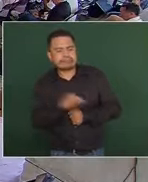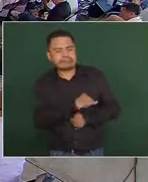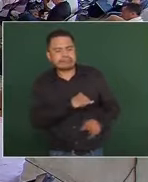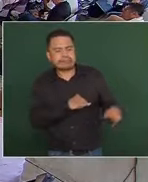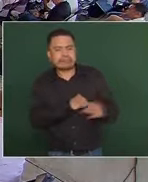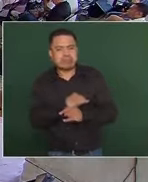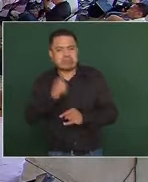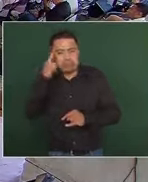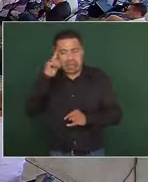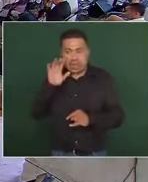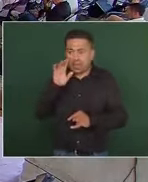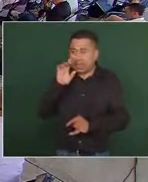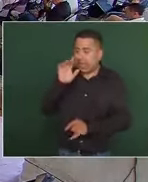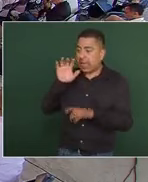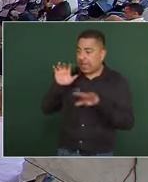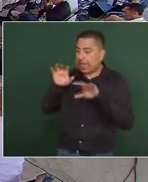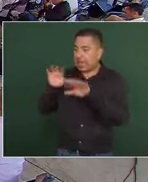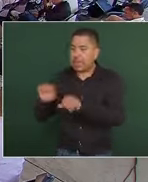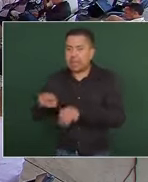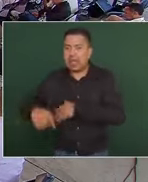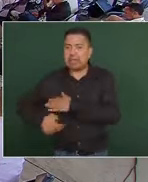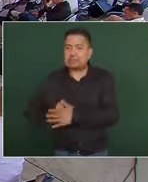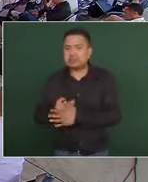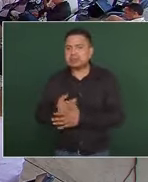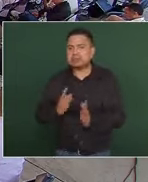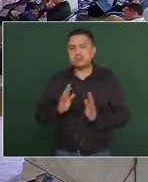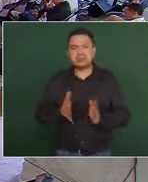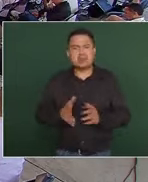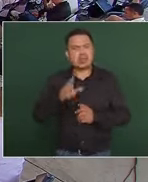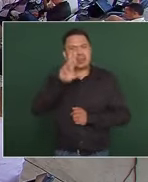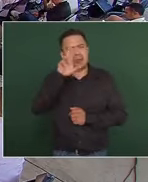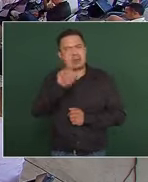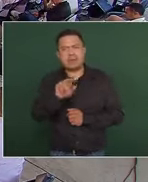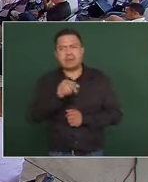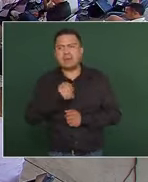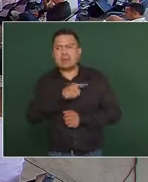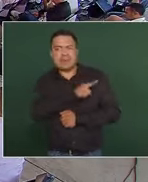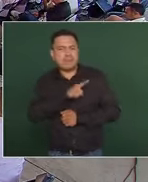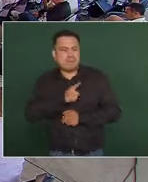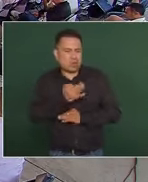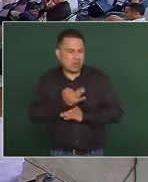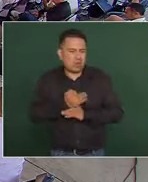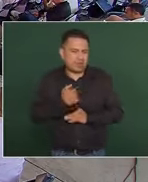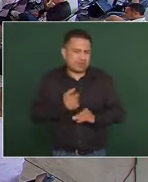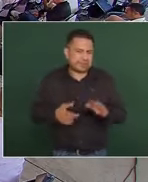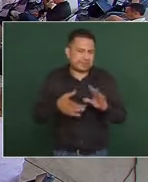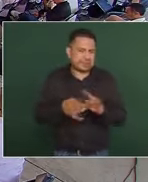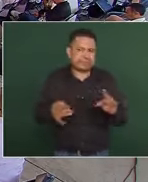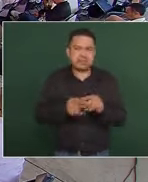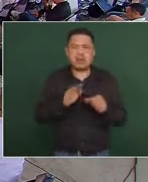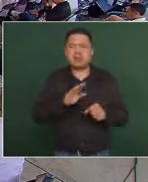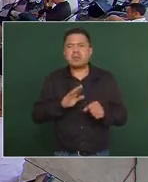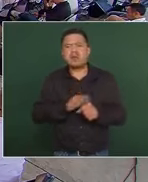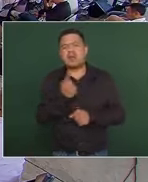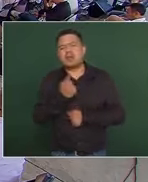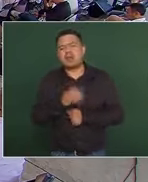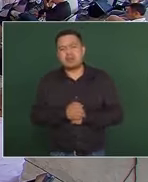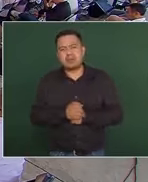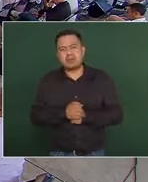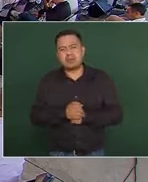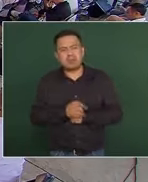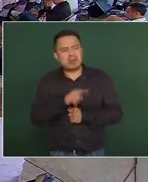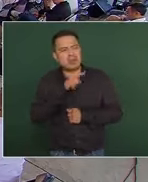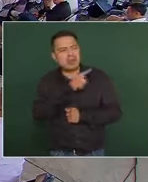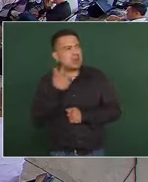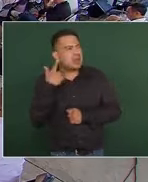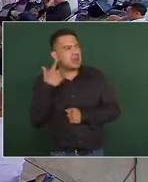para morder, ya no. Nada más que lo tengo que decir yo, porque ni modo que lo va a decir Radio